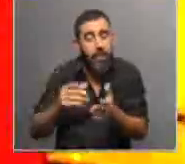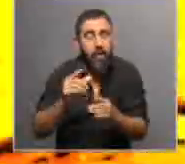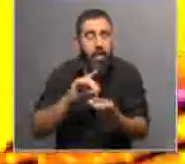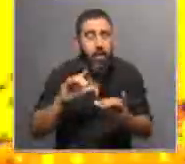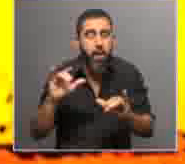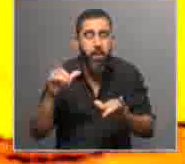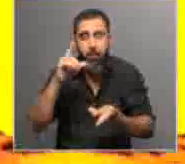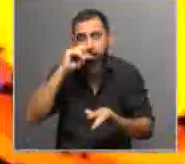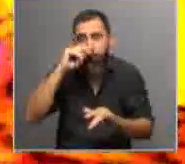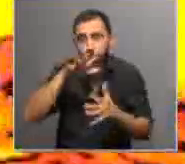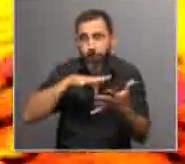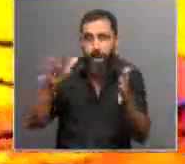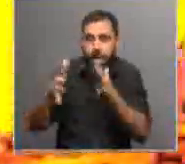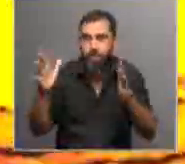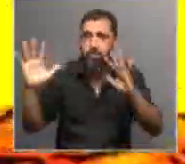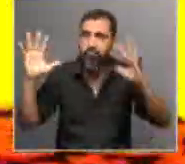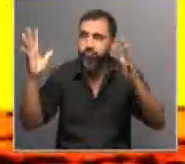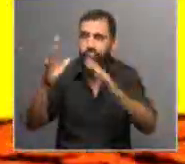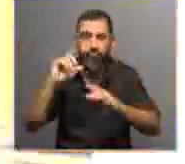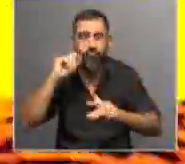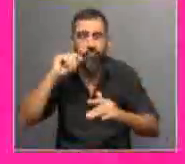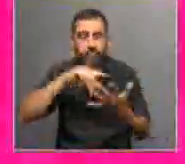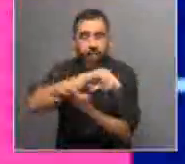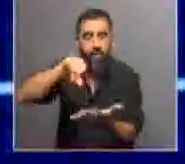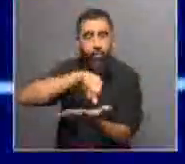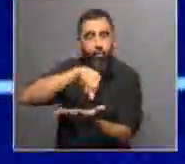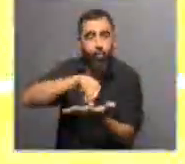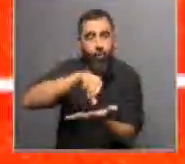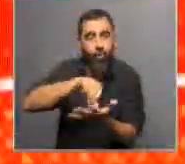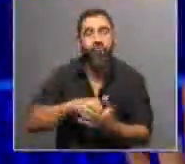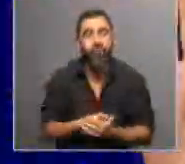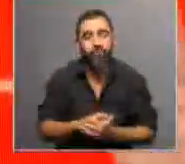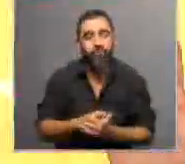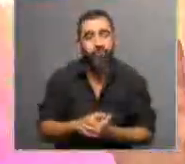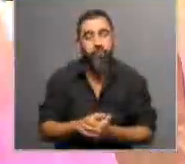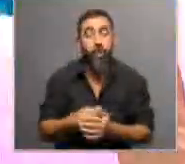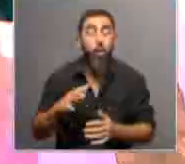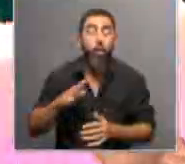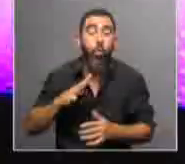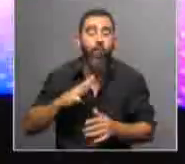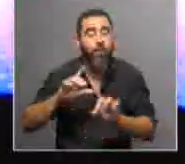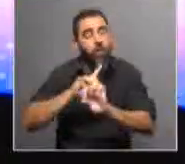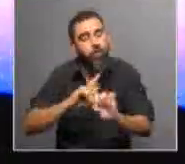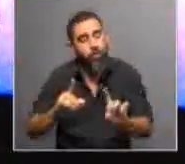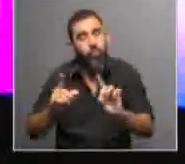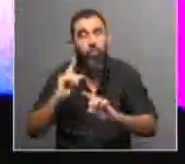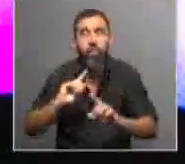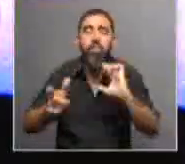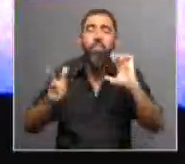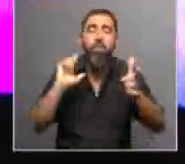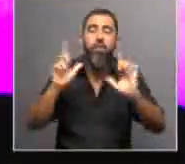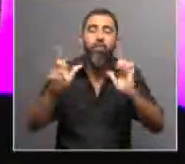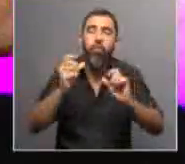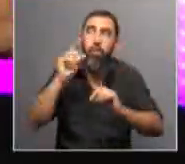amarillo los paisajes de Montevideo. Absolutamente. Bueno, pero todavía no, así que disfrutemos ahí cuando